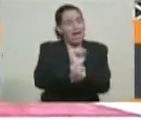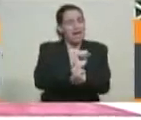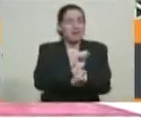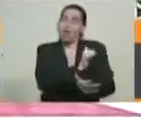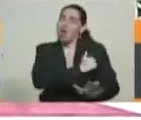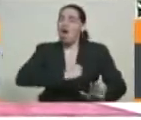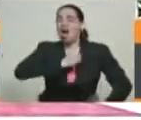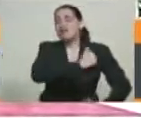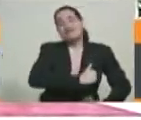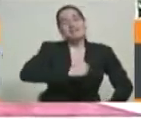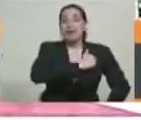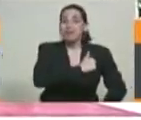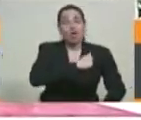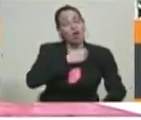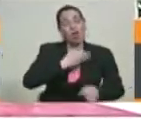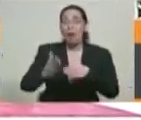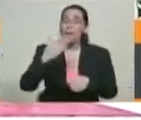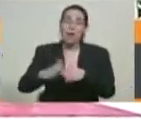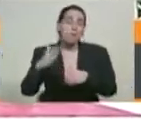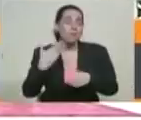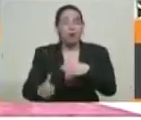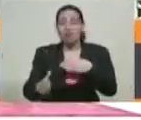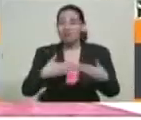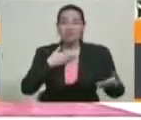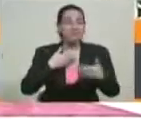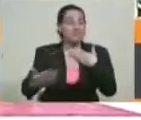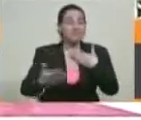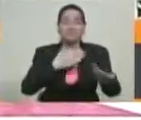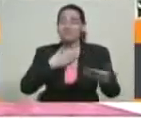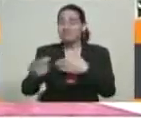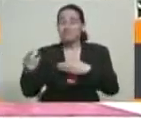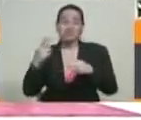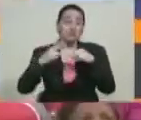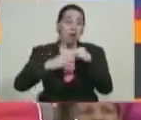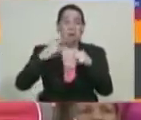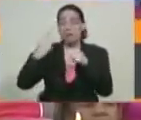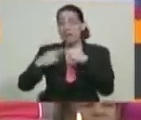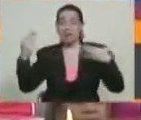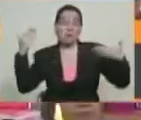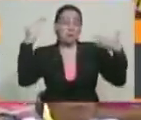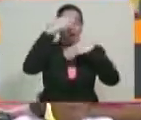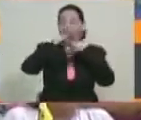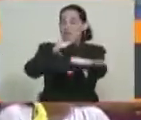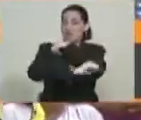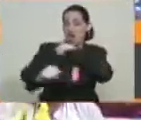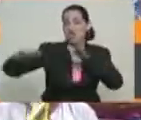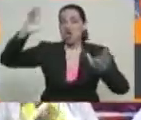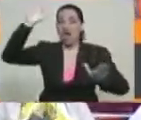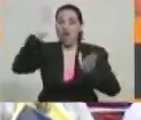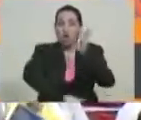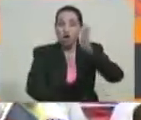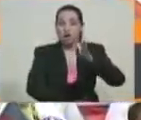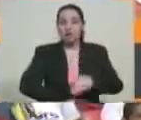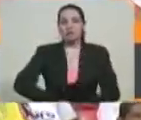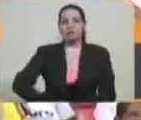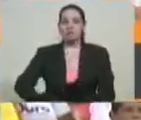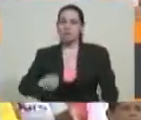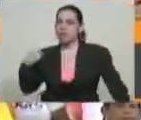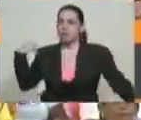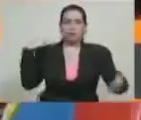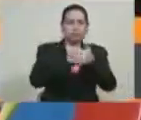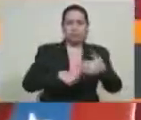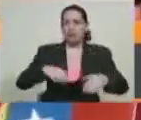me importa su apellidote, oligarca, mafioso, ladrones. Vamos con